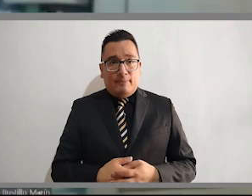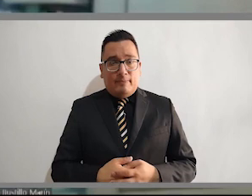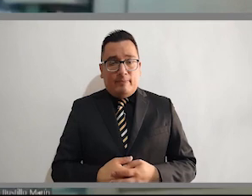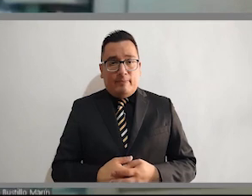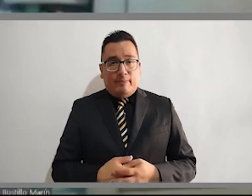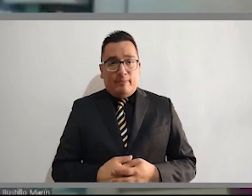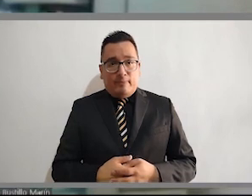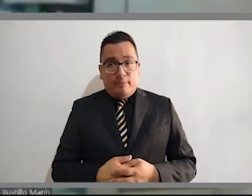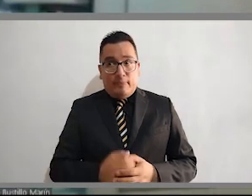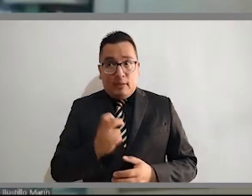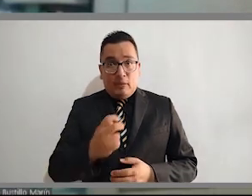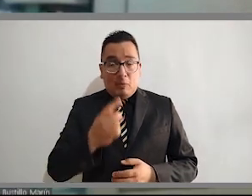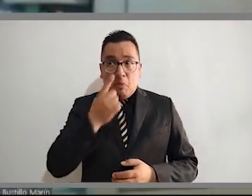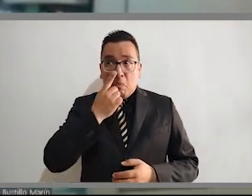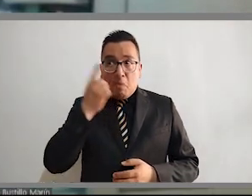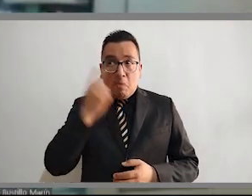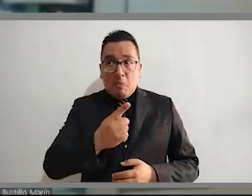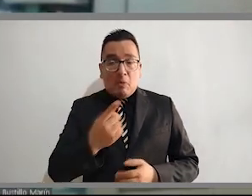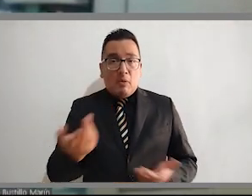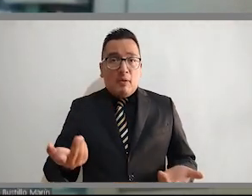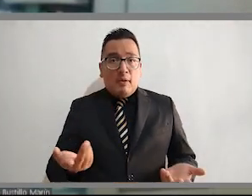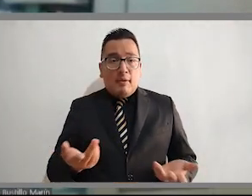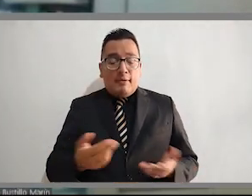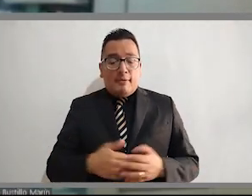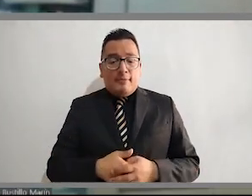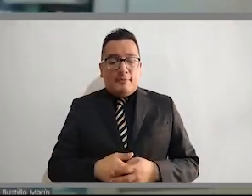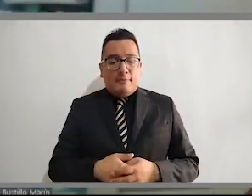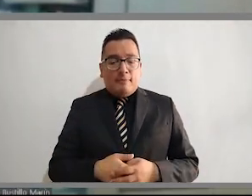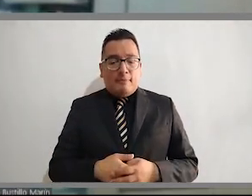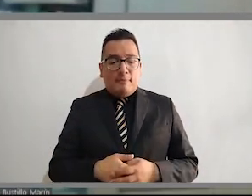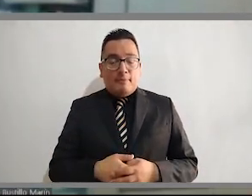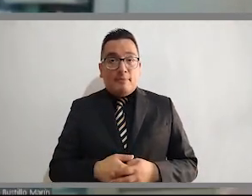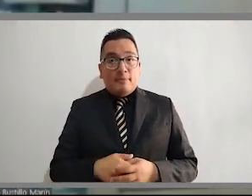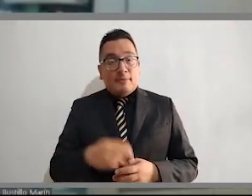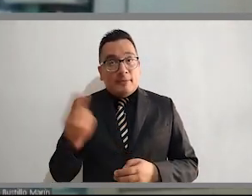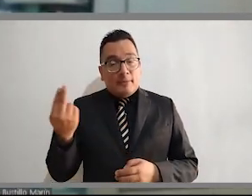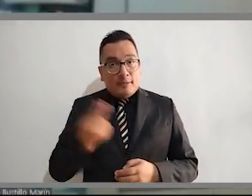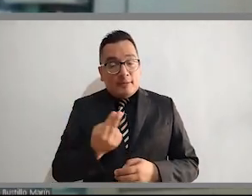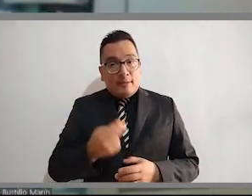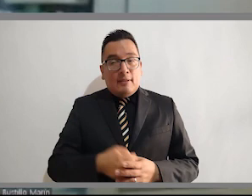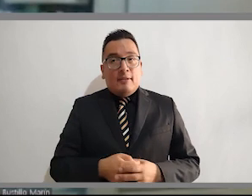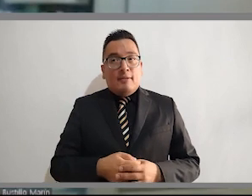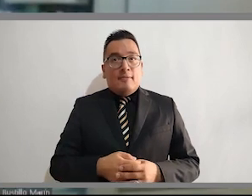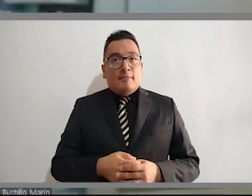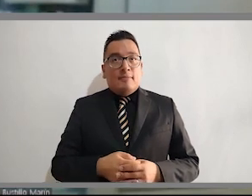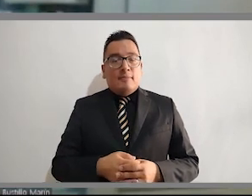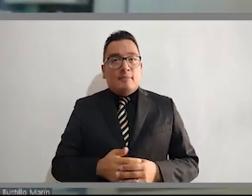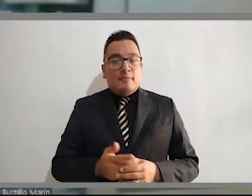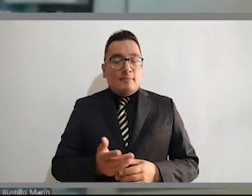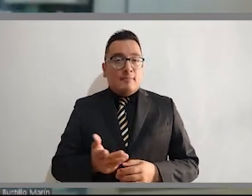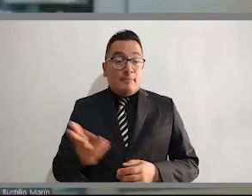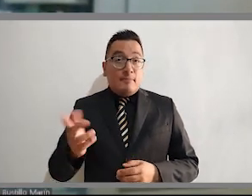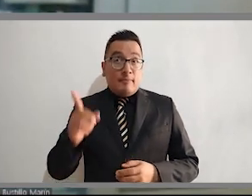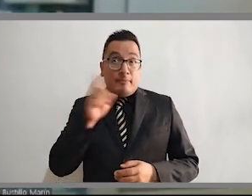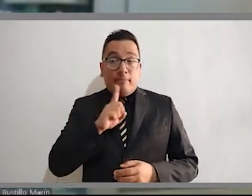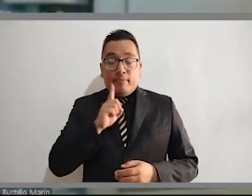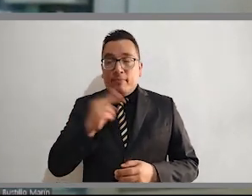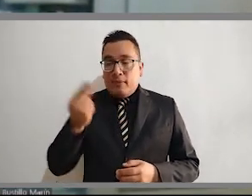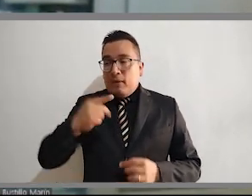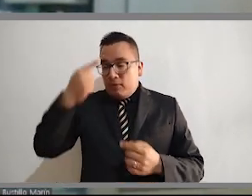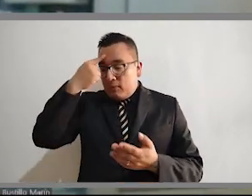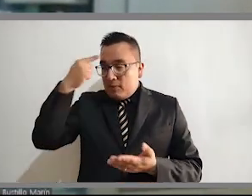Y eso, para atreverte a denunciar eso, es creerle a la narración de las